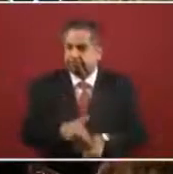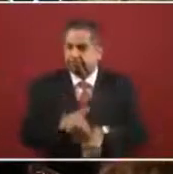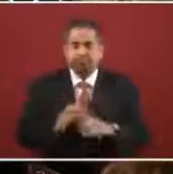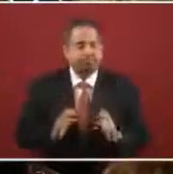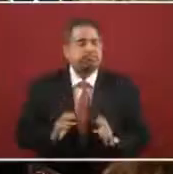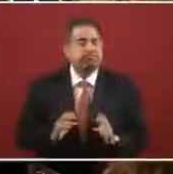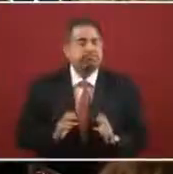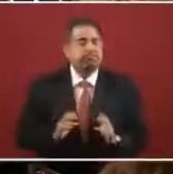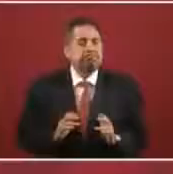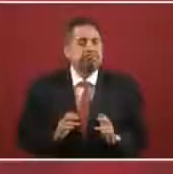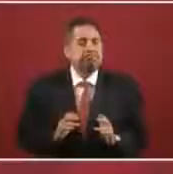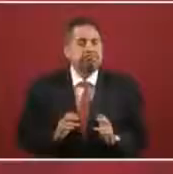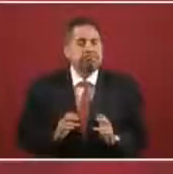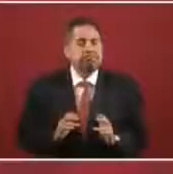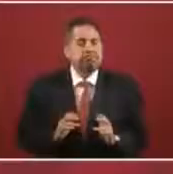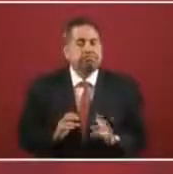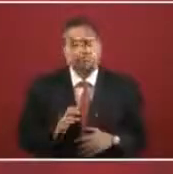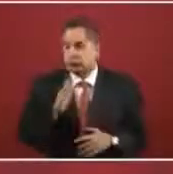Ningún